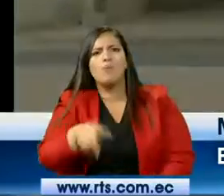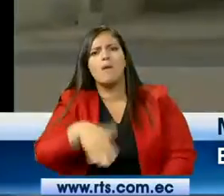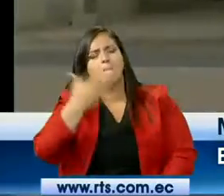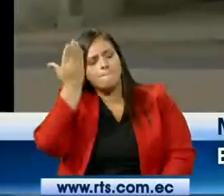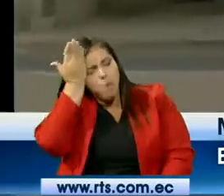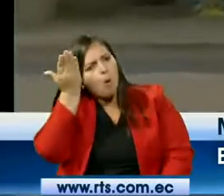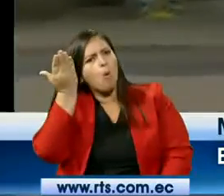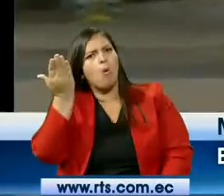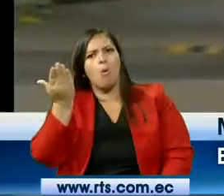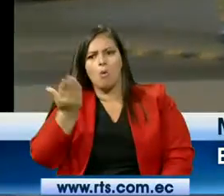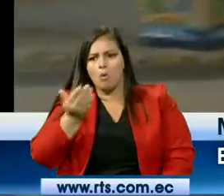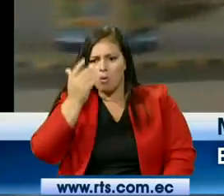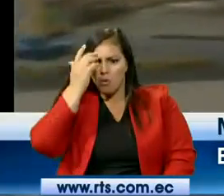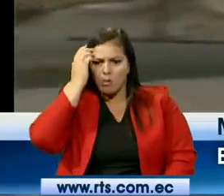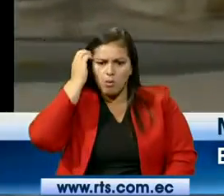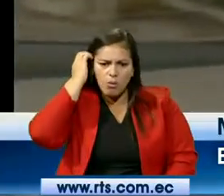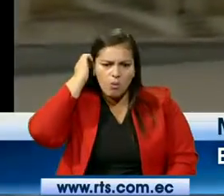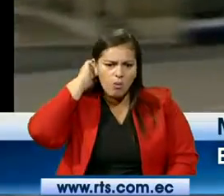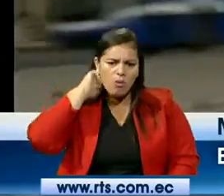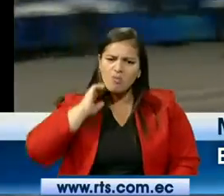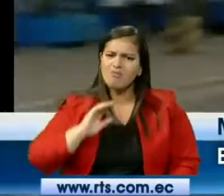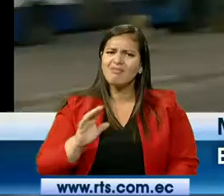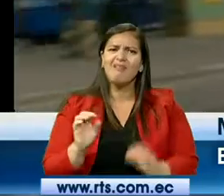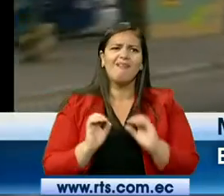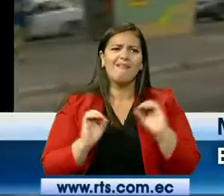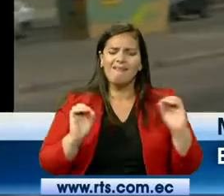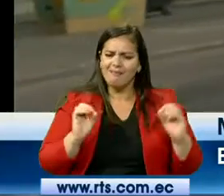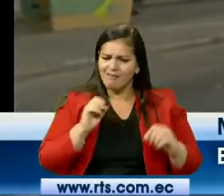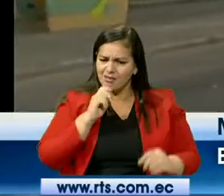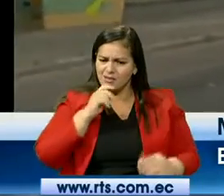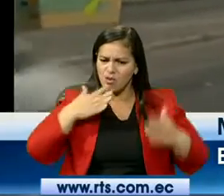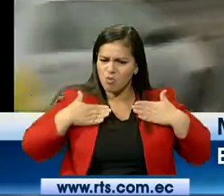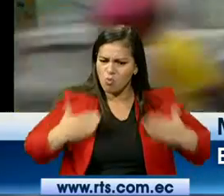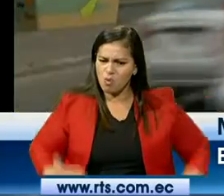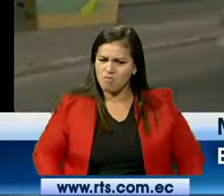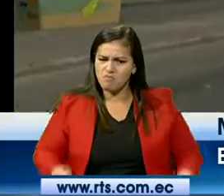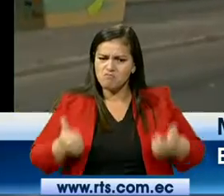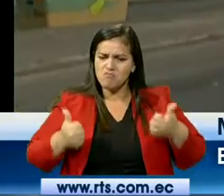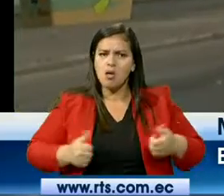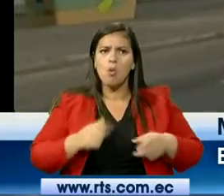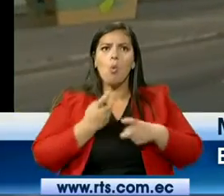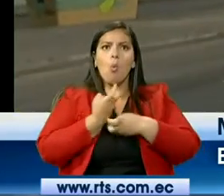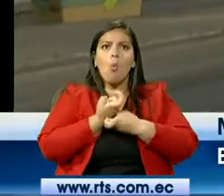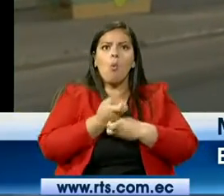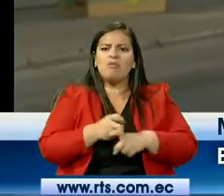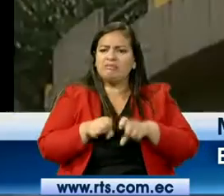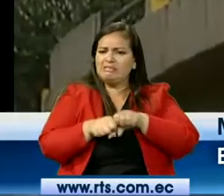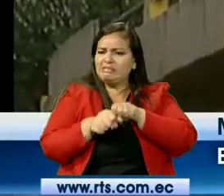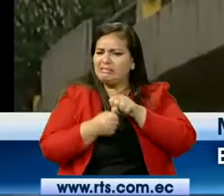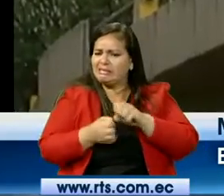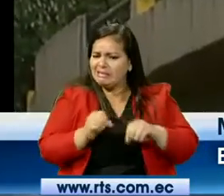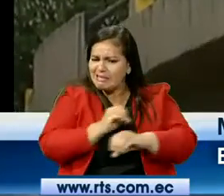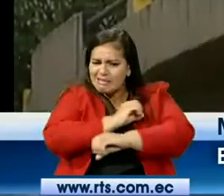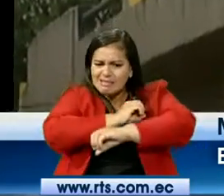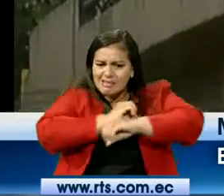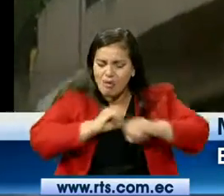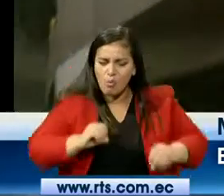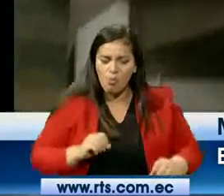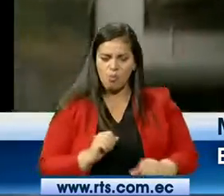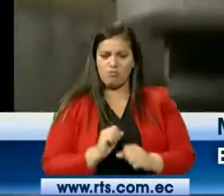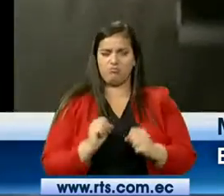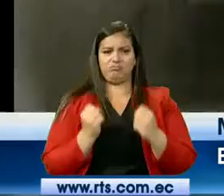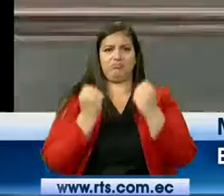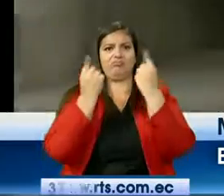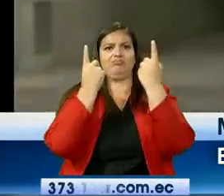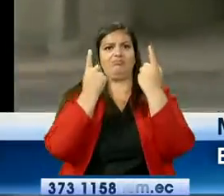habría perdido el control de su vehículo y cayó de uno de los pasos elevados del norte de la ciudad, específicamente en la